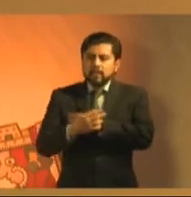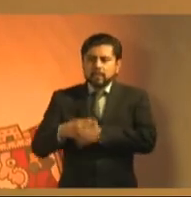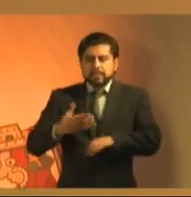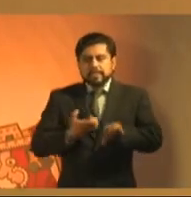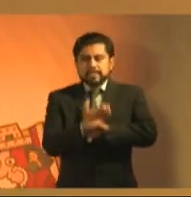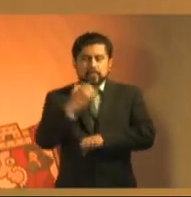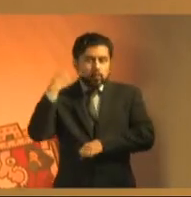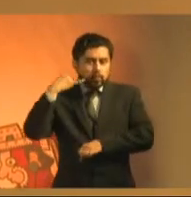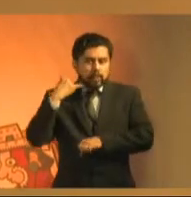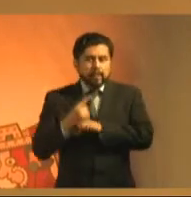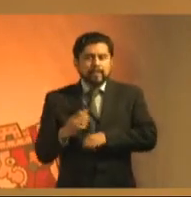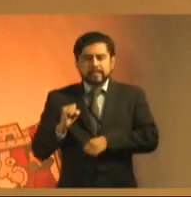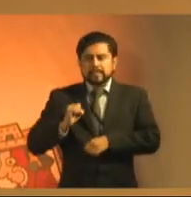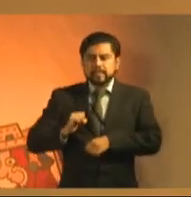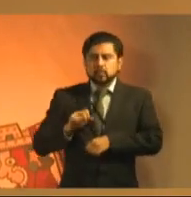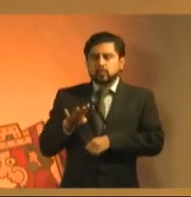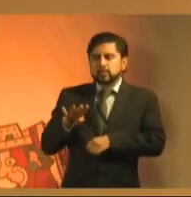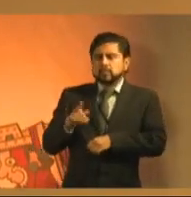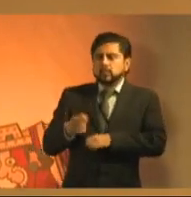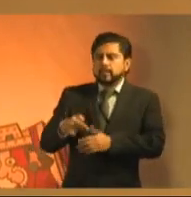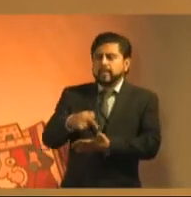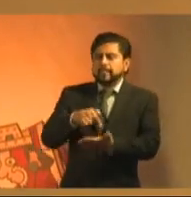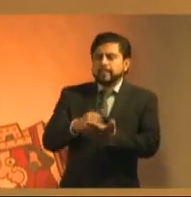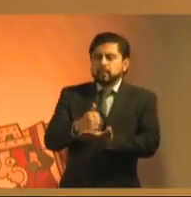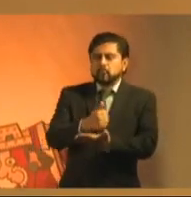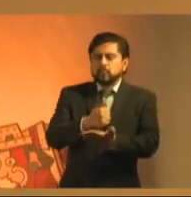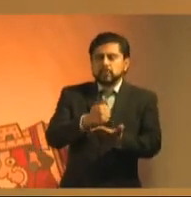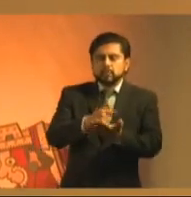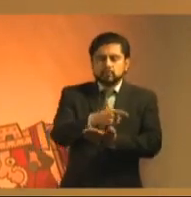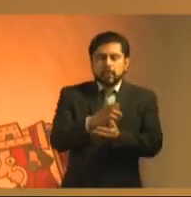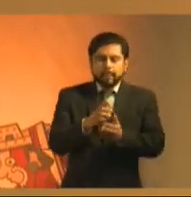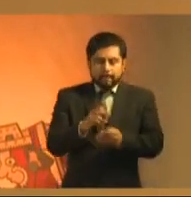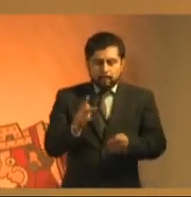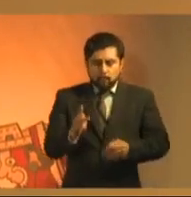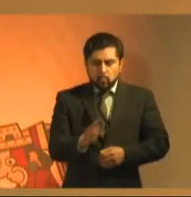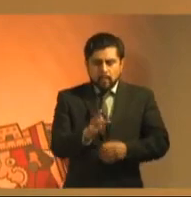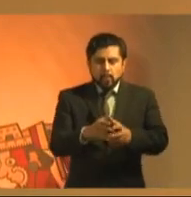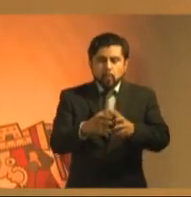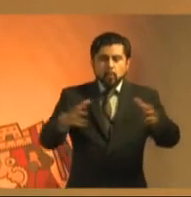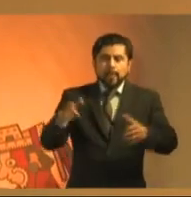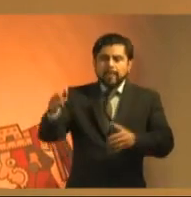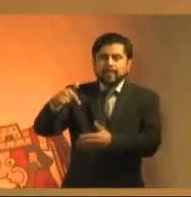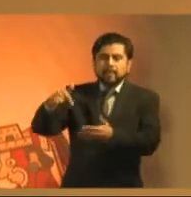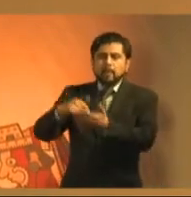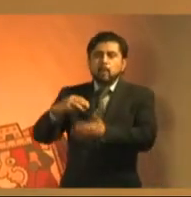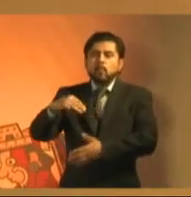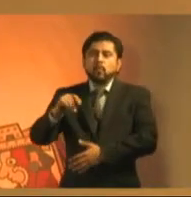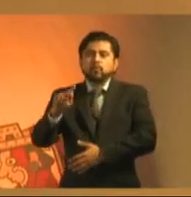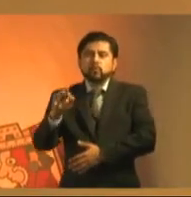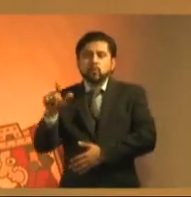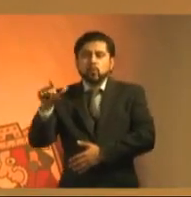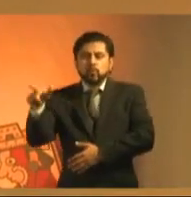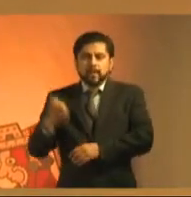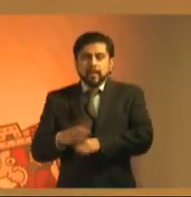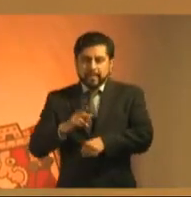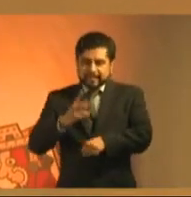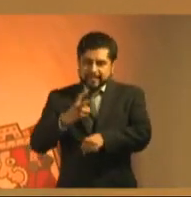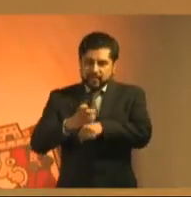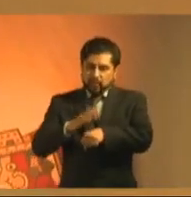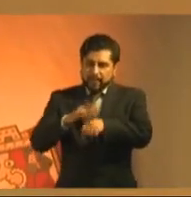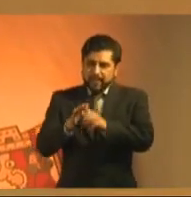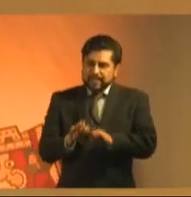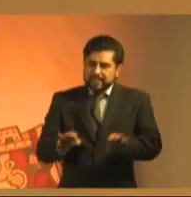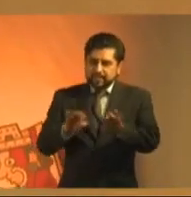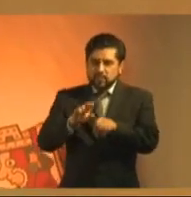19 en una ciudad ciudad o pueblo grande de yucatán motul la segunda en importancia después